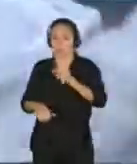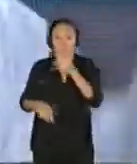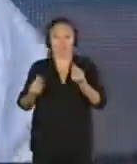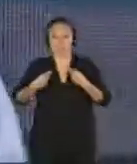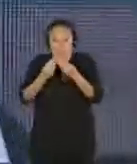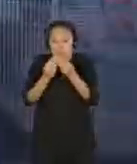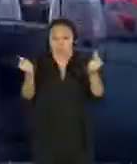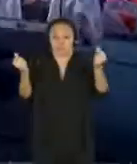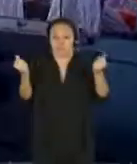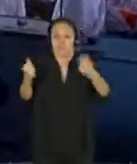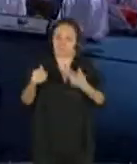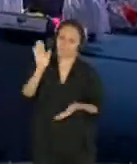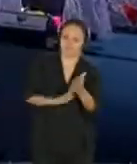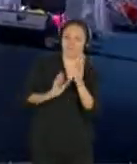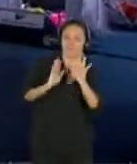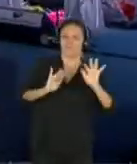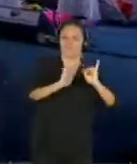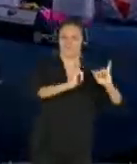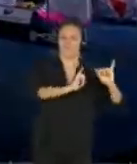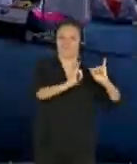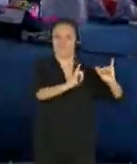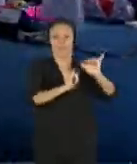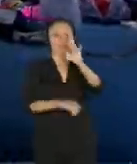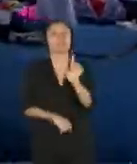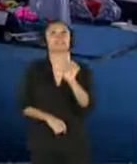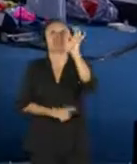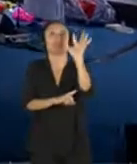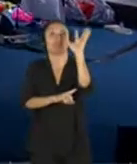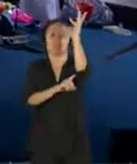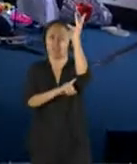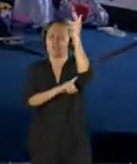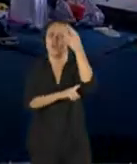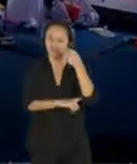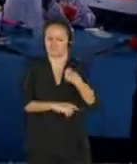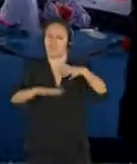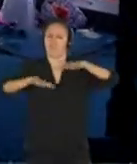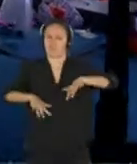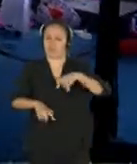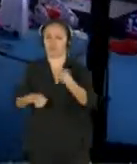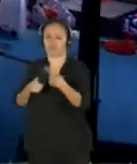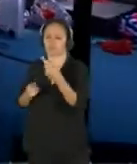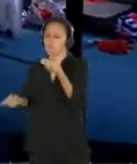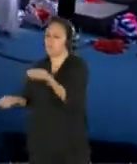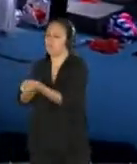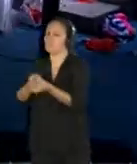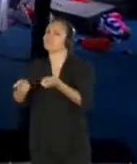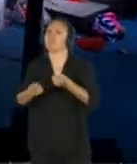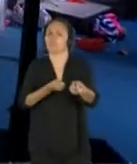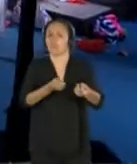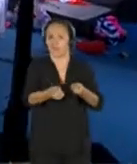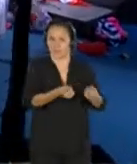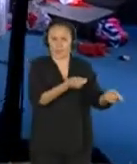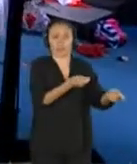un suspiro. Ya me voy vacilando, que en el cielo me espera. Desde arriba vigilo, muchos de aquí quisiera